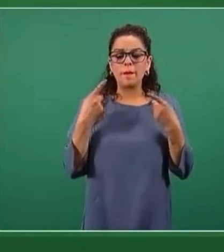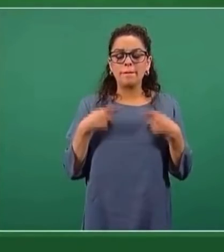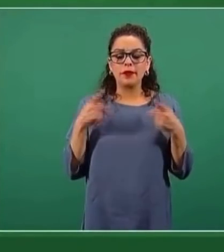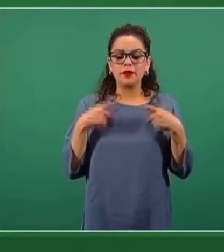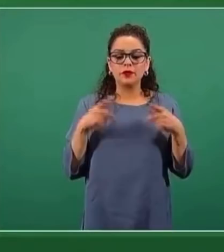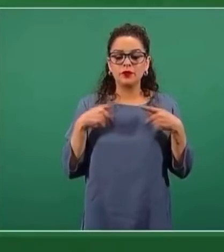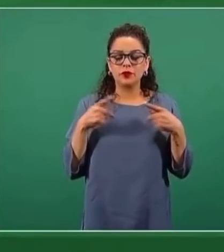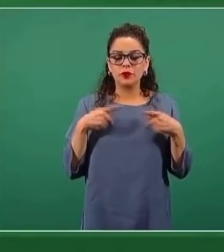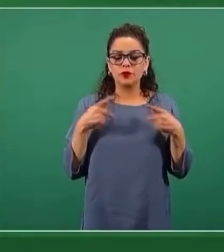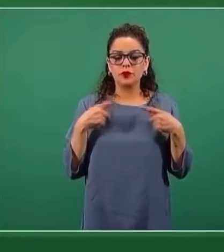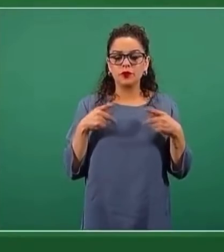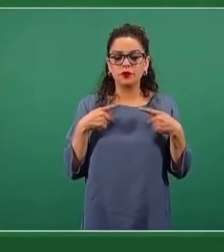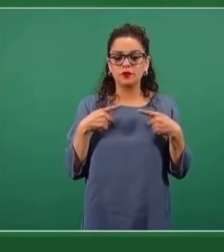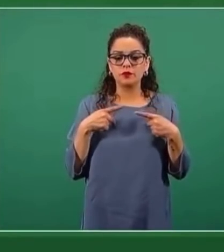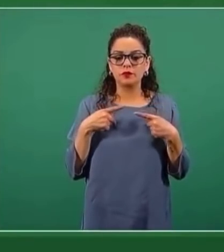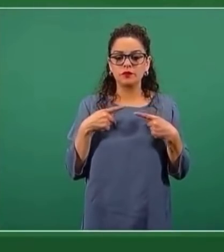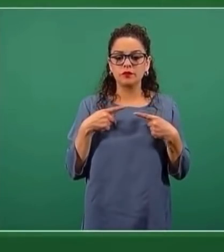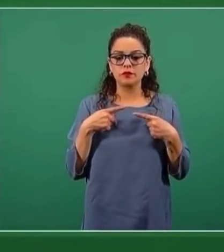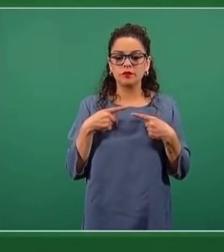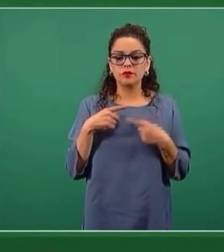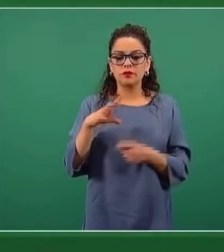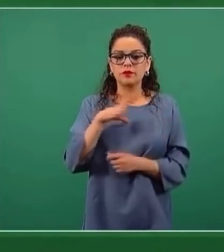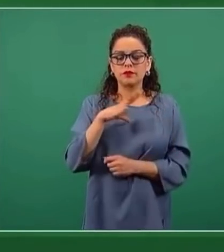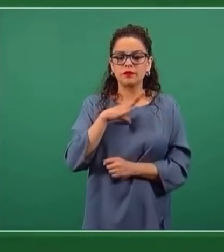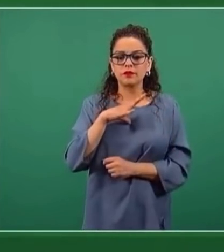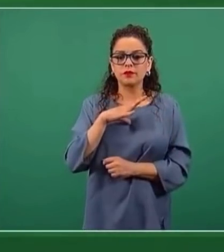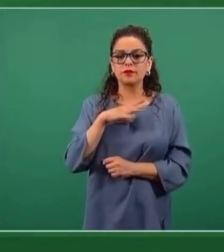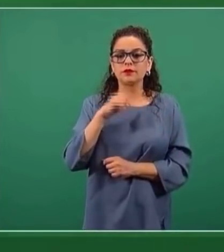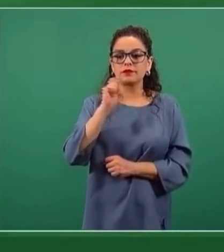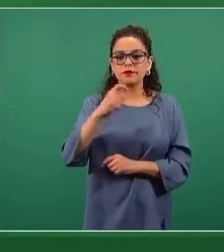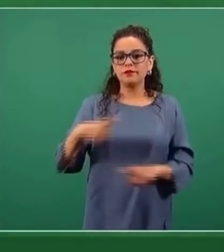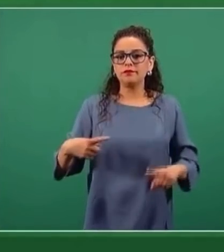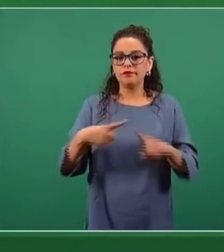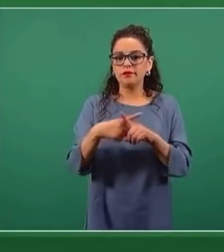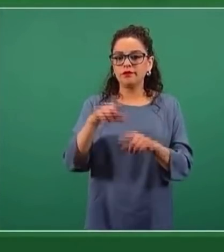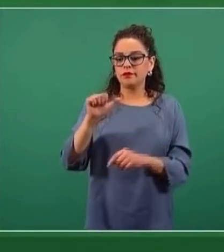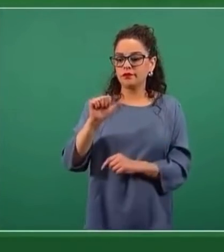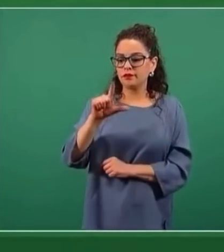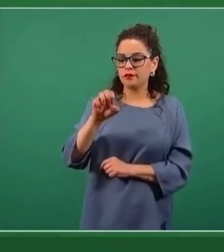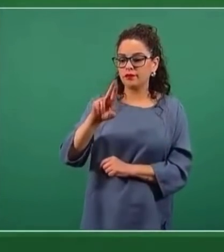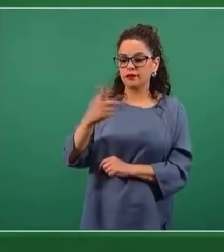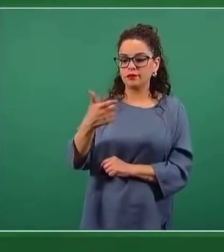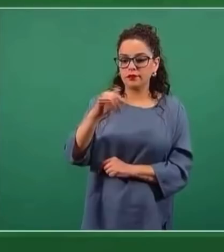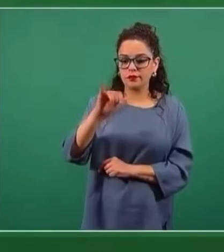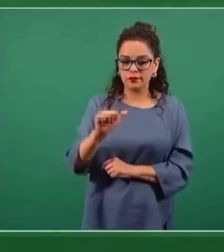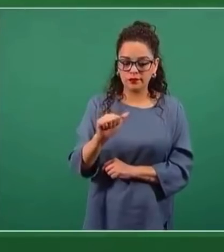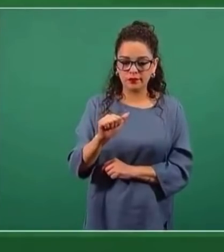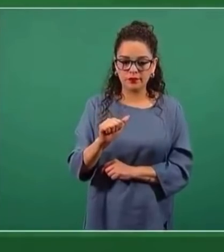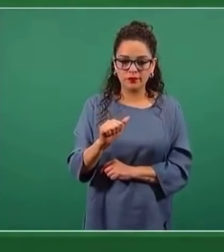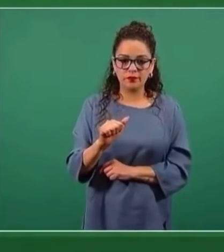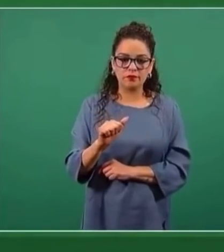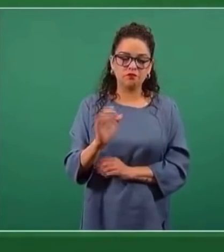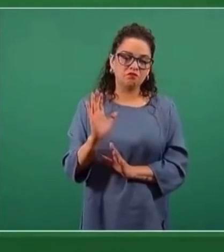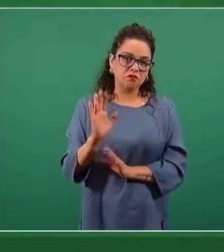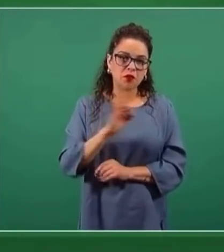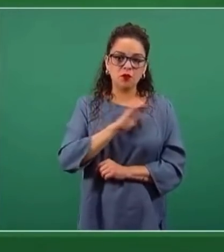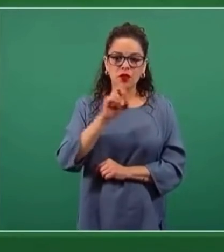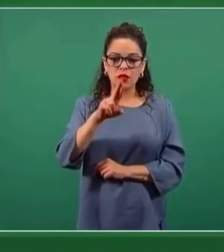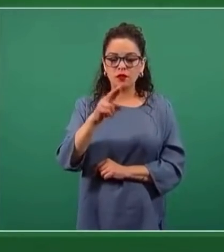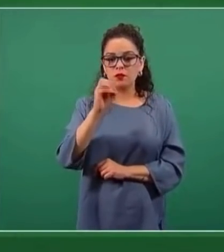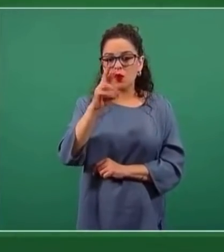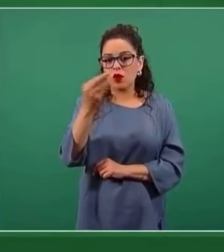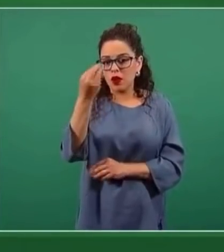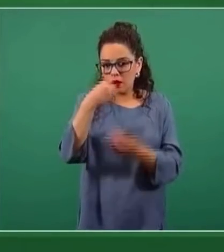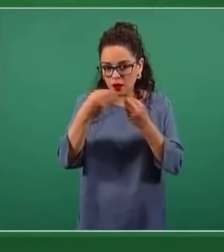de alguna manera presentamos algún tipo de alergias, ya sea a alergias alimentarias como